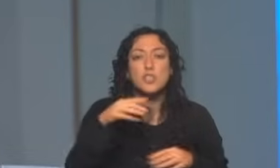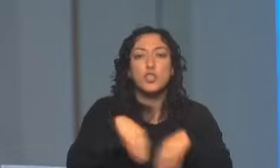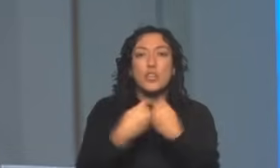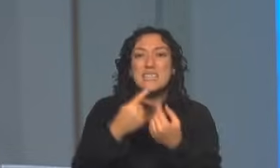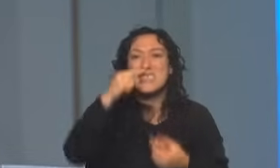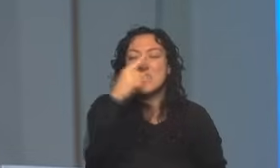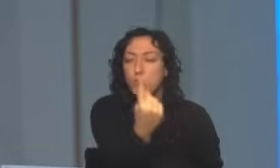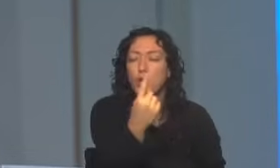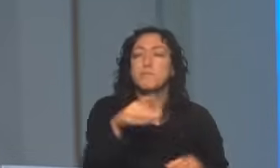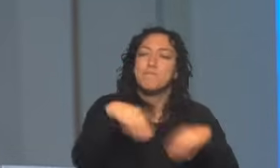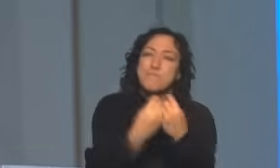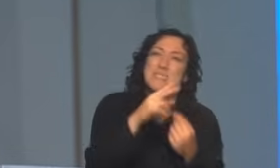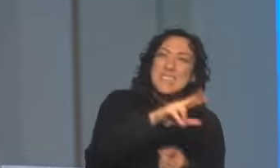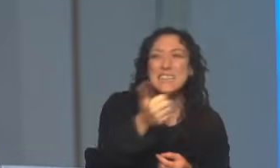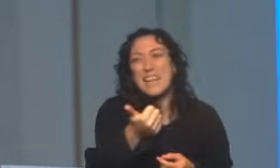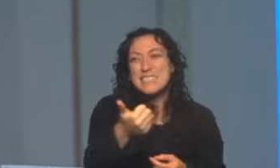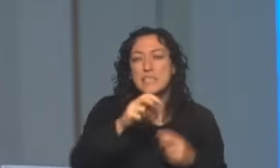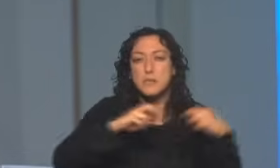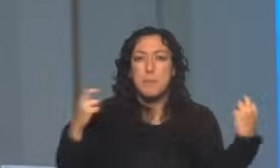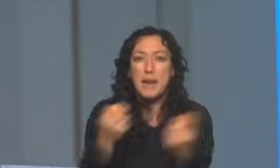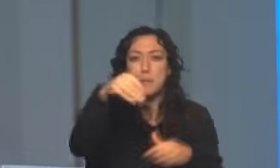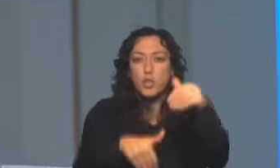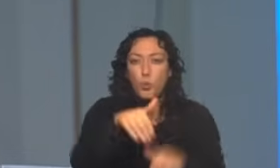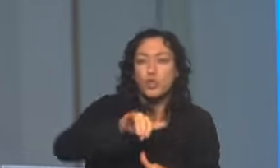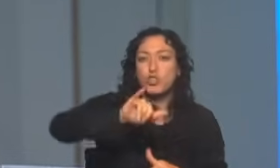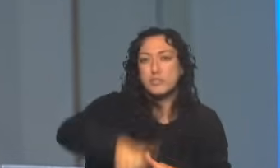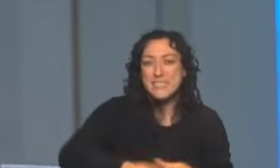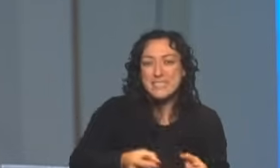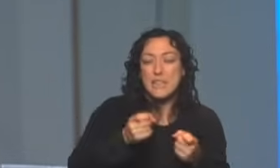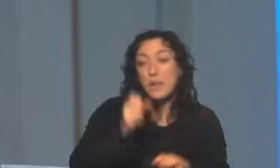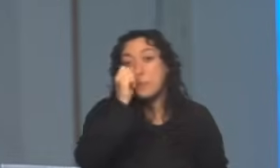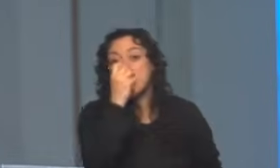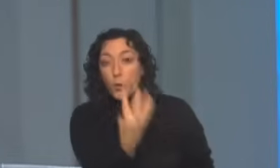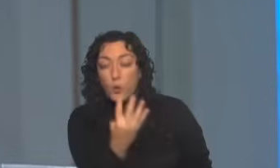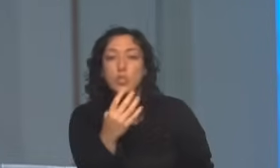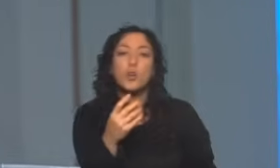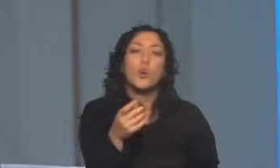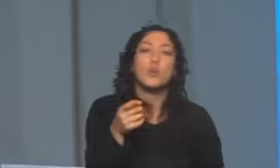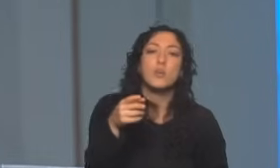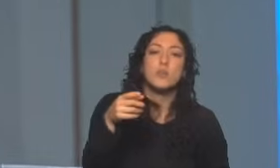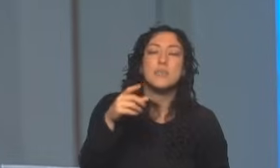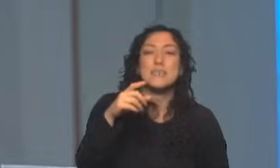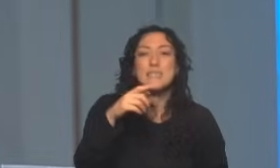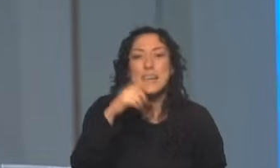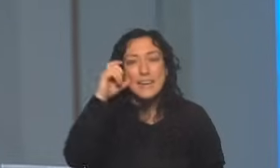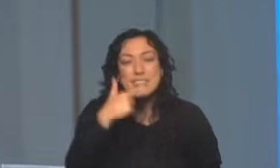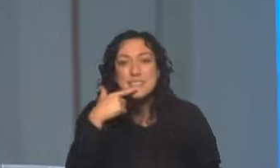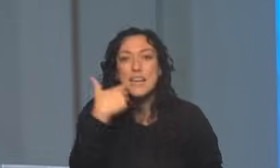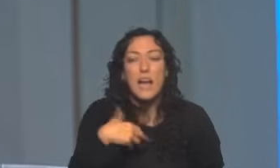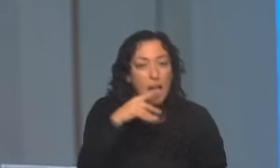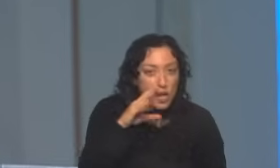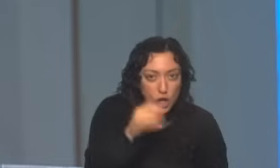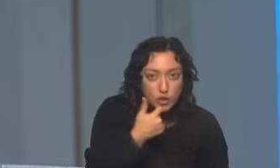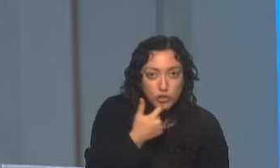el 36 parlamentarios para tener la mayoría. 24 curules o 24 escaños son de lo que se